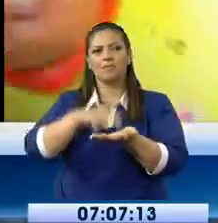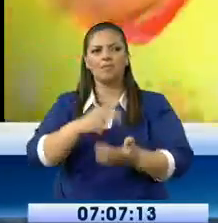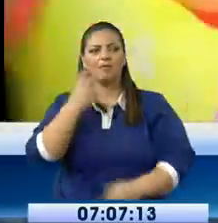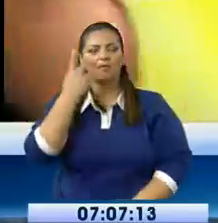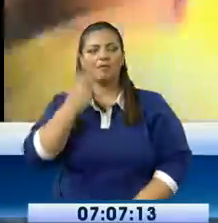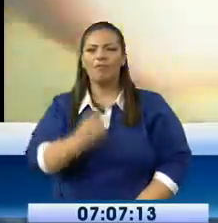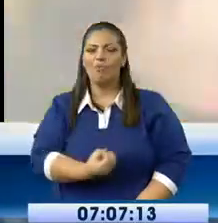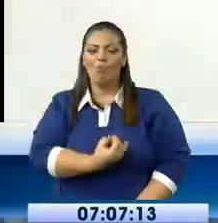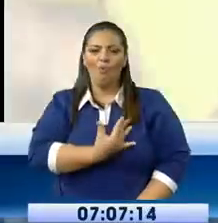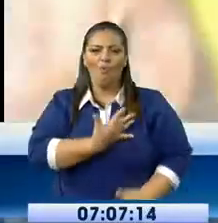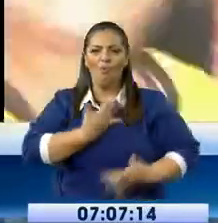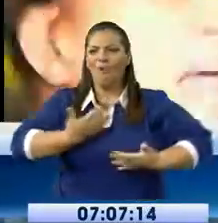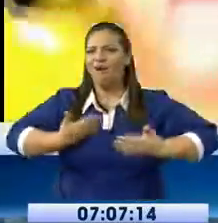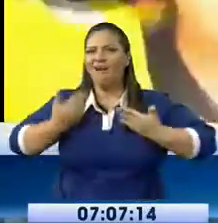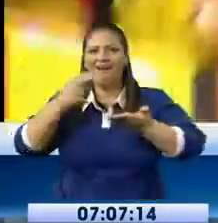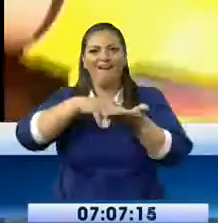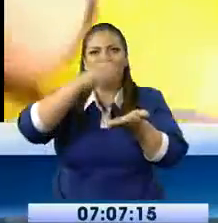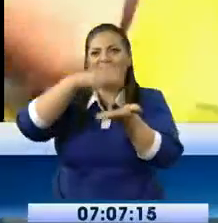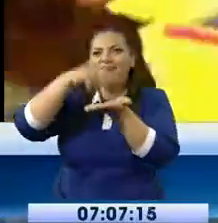Poseídos por la algarabía,